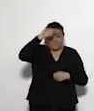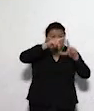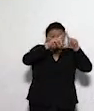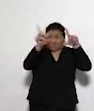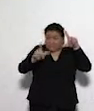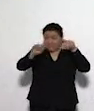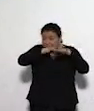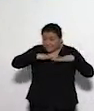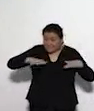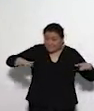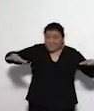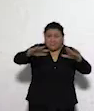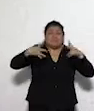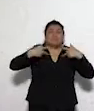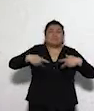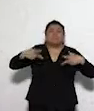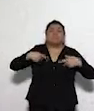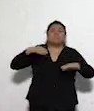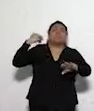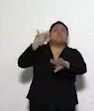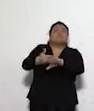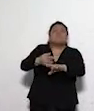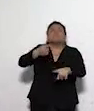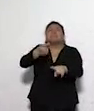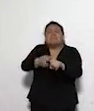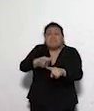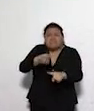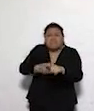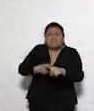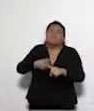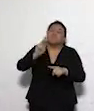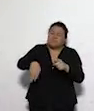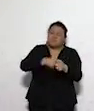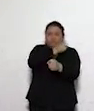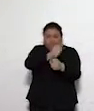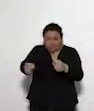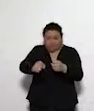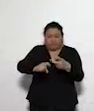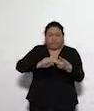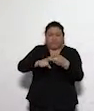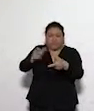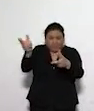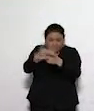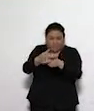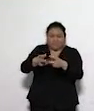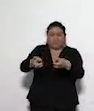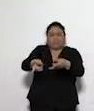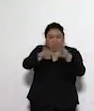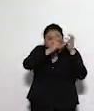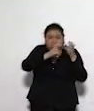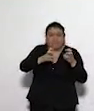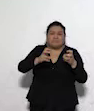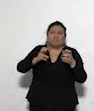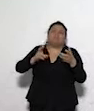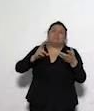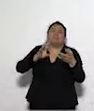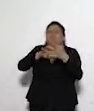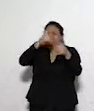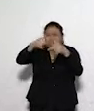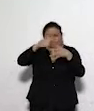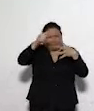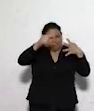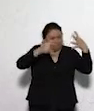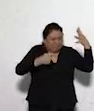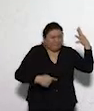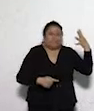nuestra sociedad en los últimos años han sido y son la violencia, la inseguridad, cuyo costo